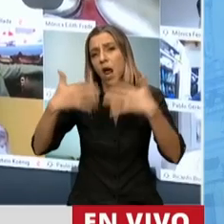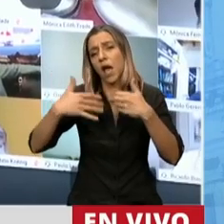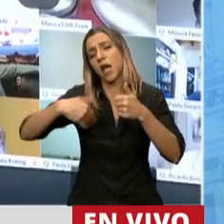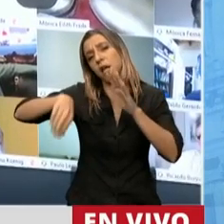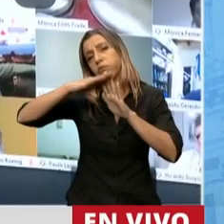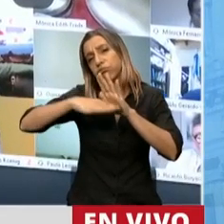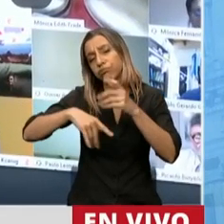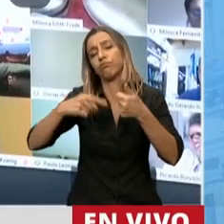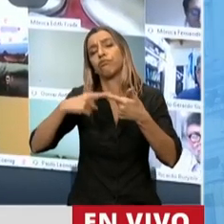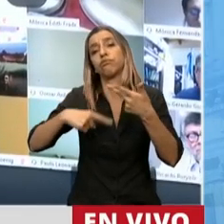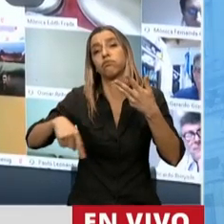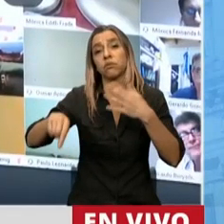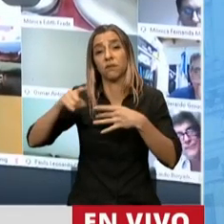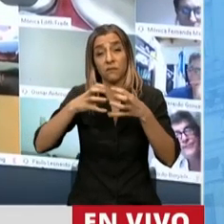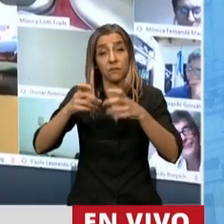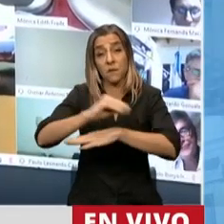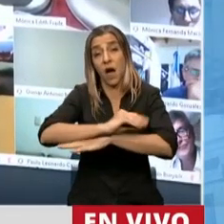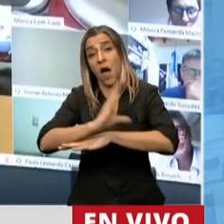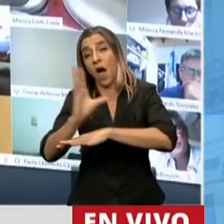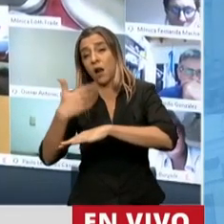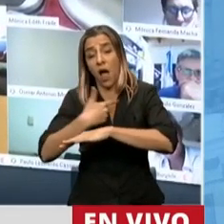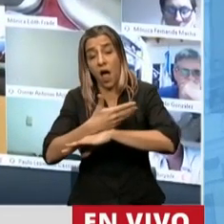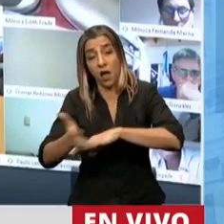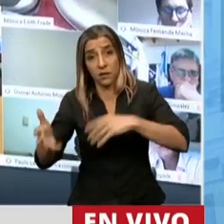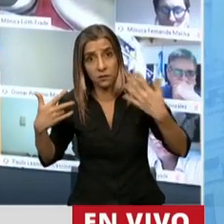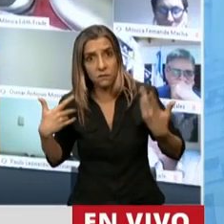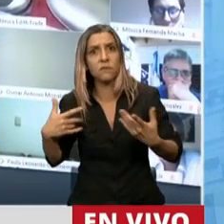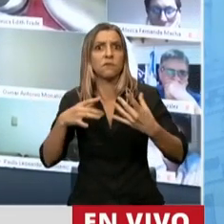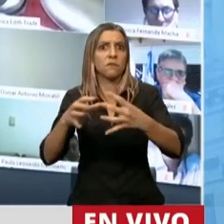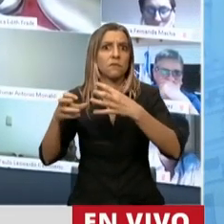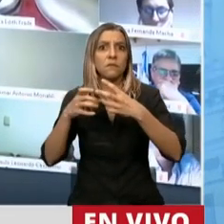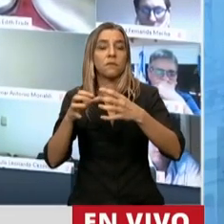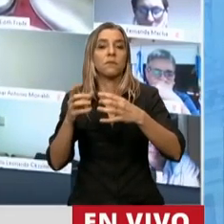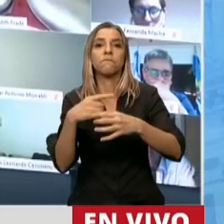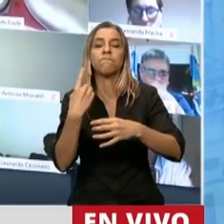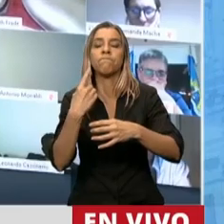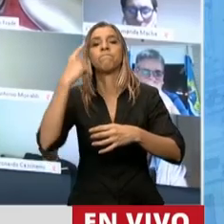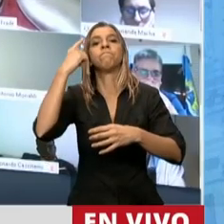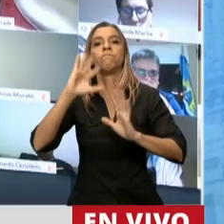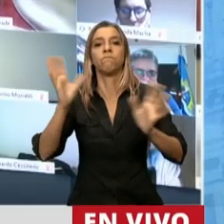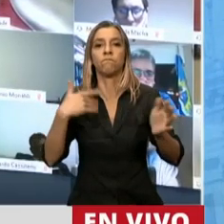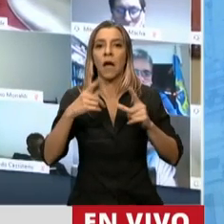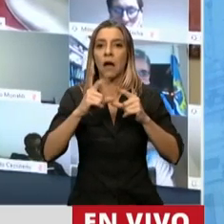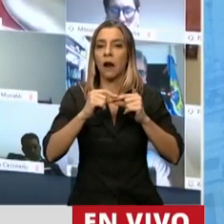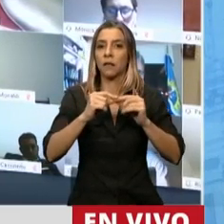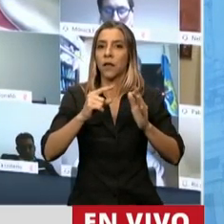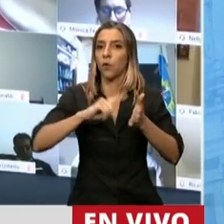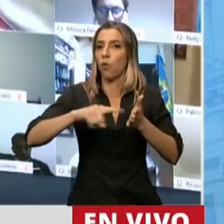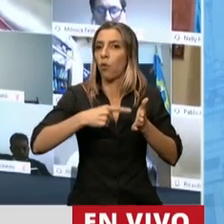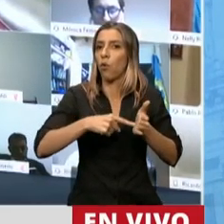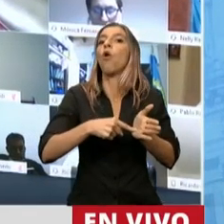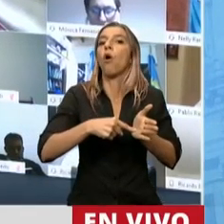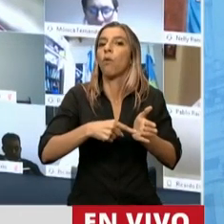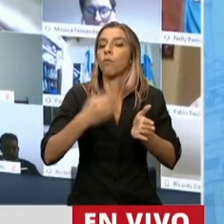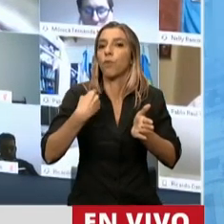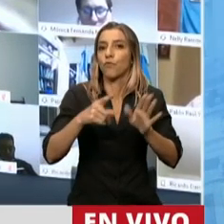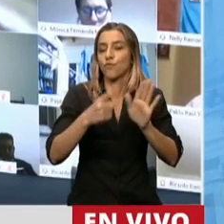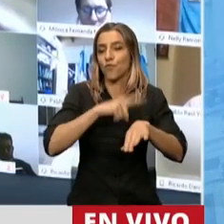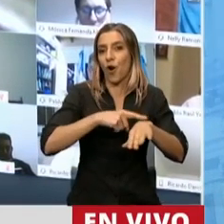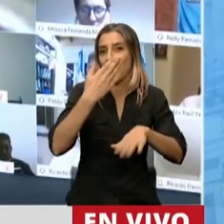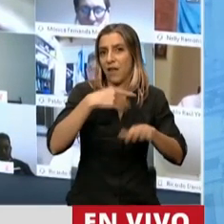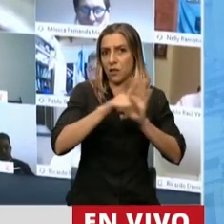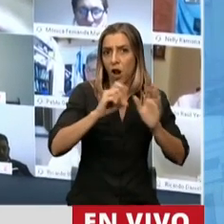oficialismo, solicitamos con énfasis dejar sin efecto un artículo que dañaba el corazón de esa ley aprobada por